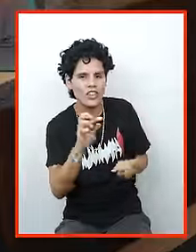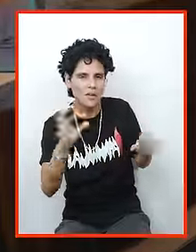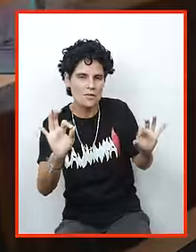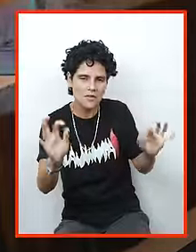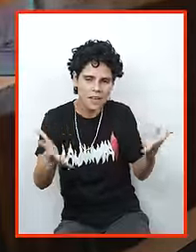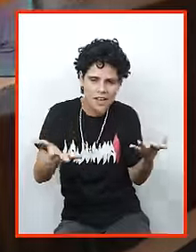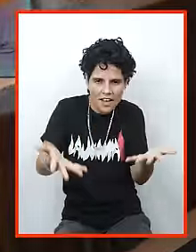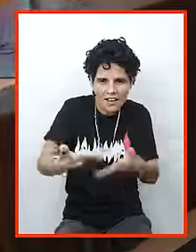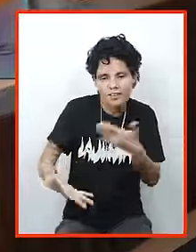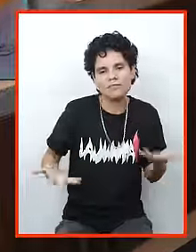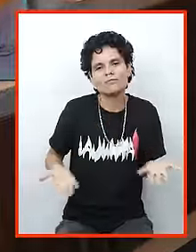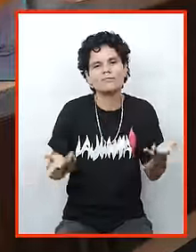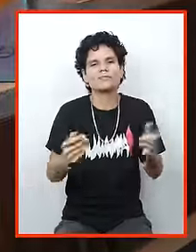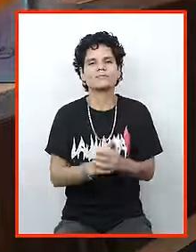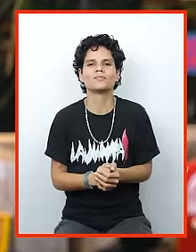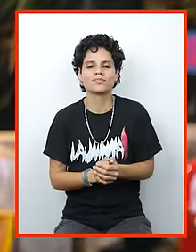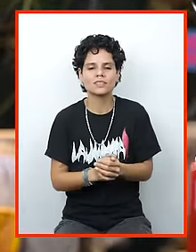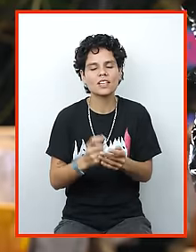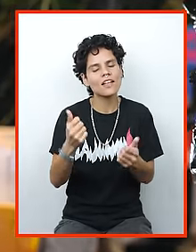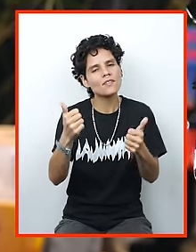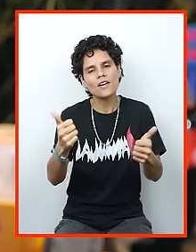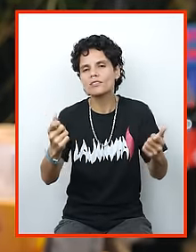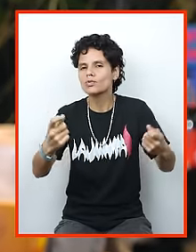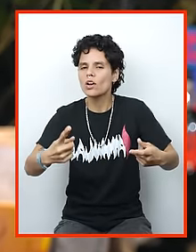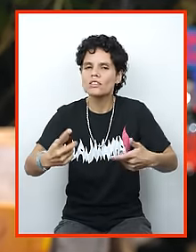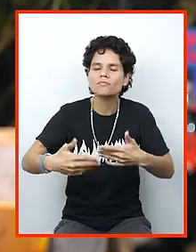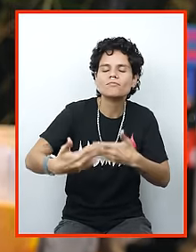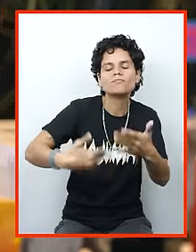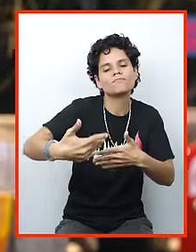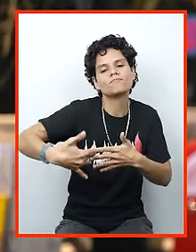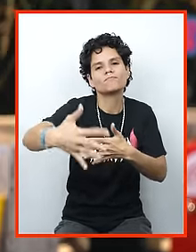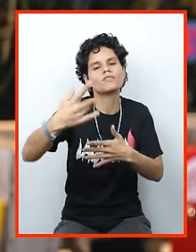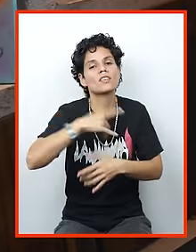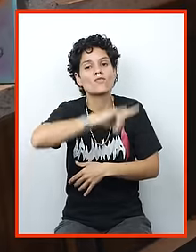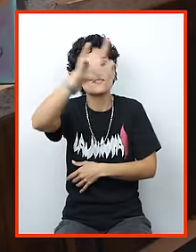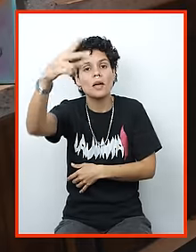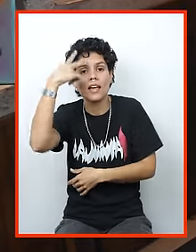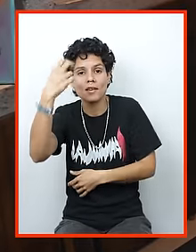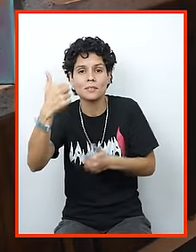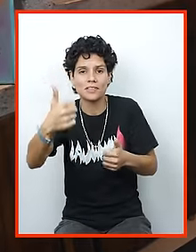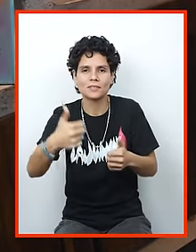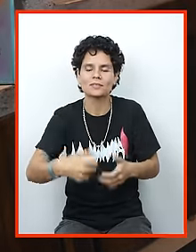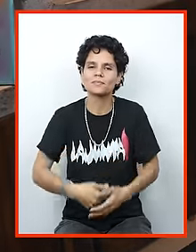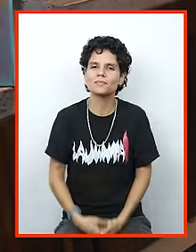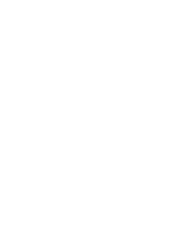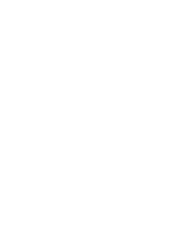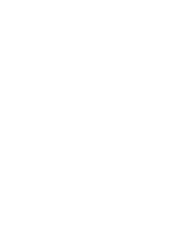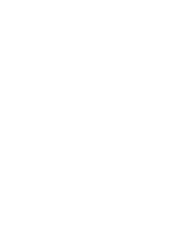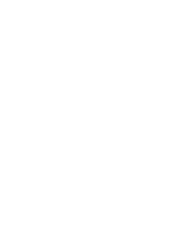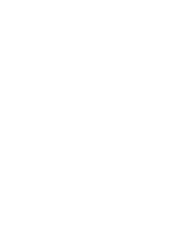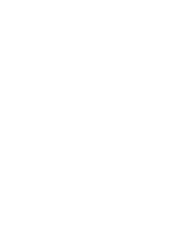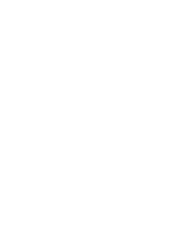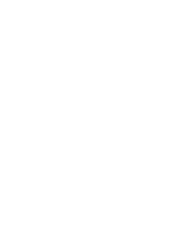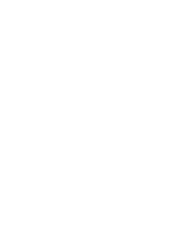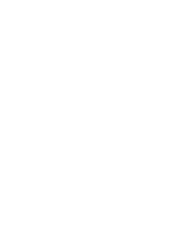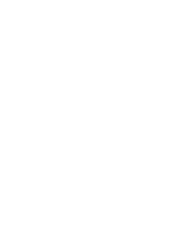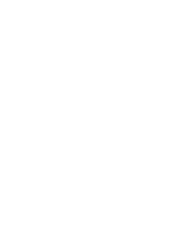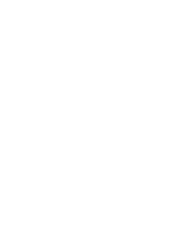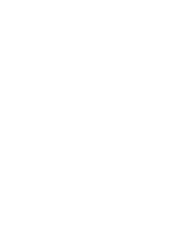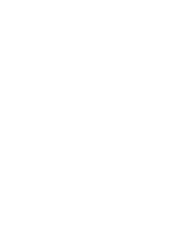todo trap, a todo Isiquil. Que te vaya muy bien, hermano. Gracias, hermano. Y buen viaje a México.